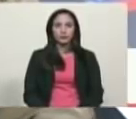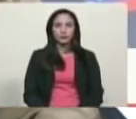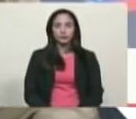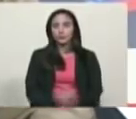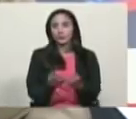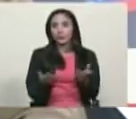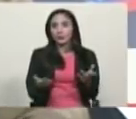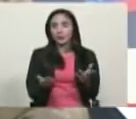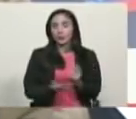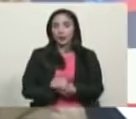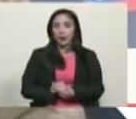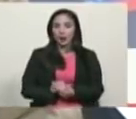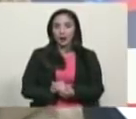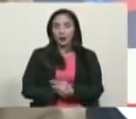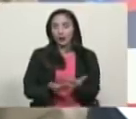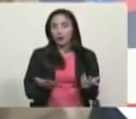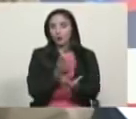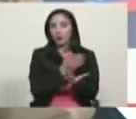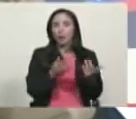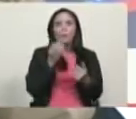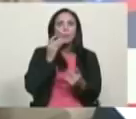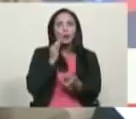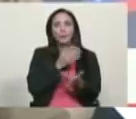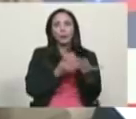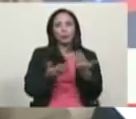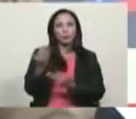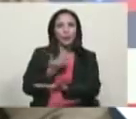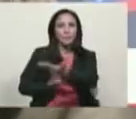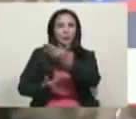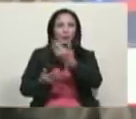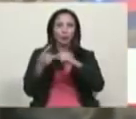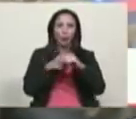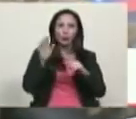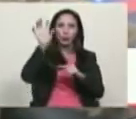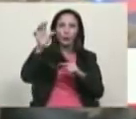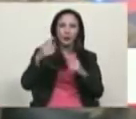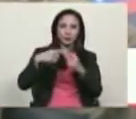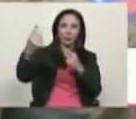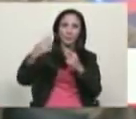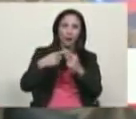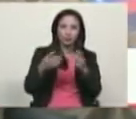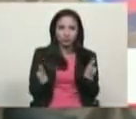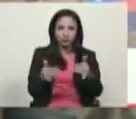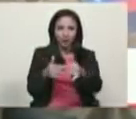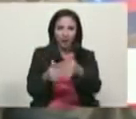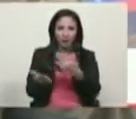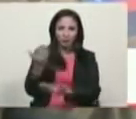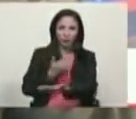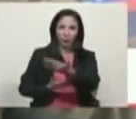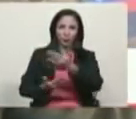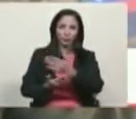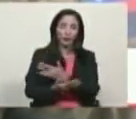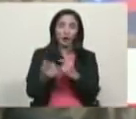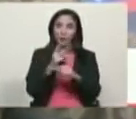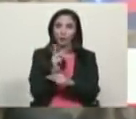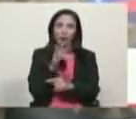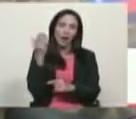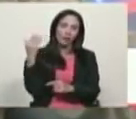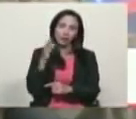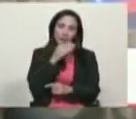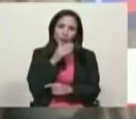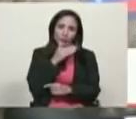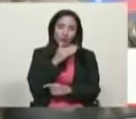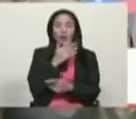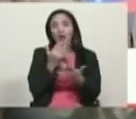Prácticamente, si hubiera existido DHL, se la hubieran mandado por DHL. Se la mandaron en dos barcos militares